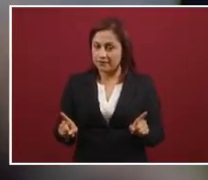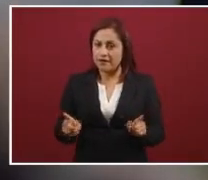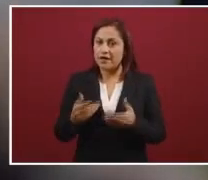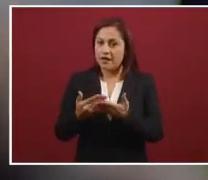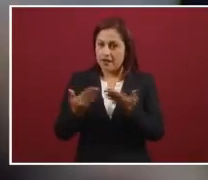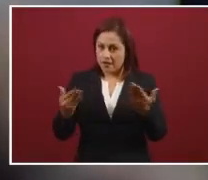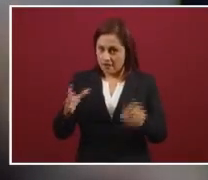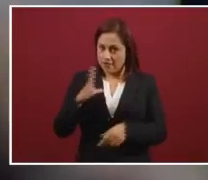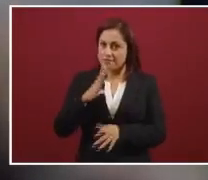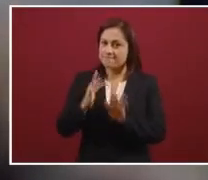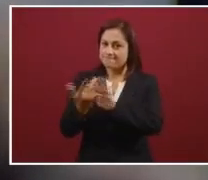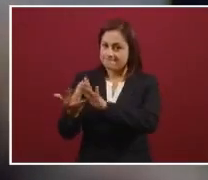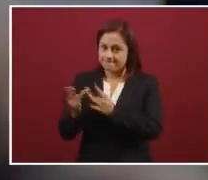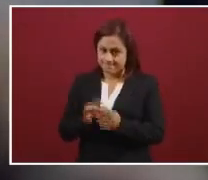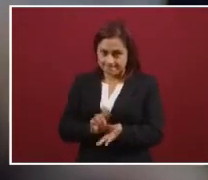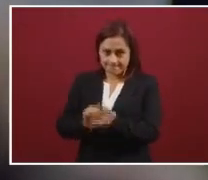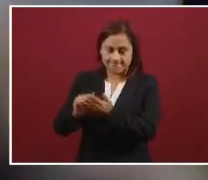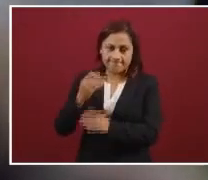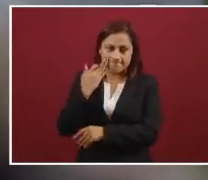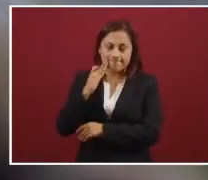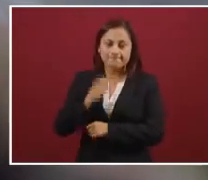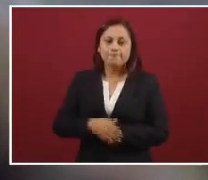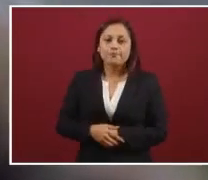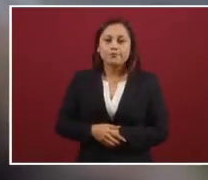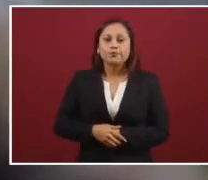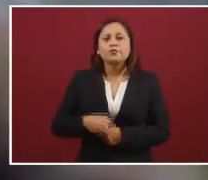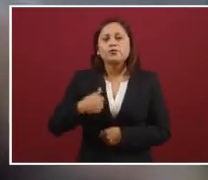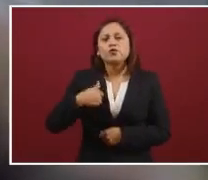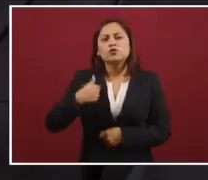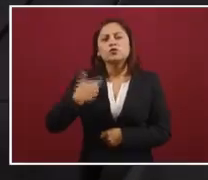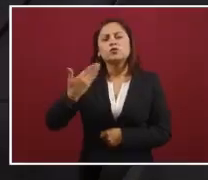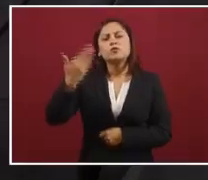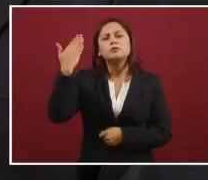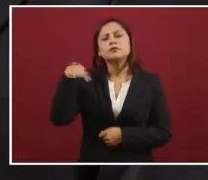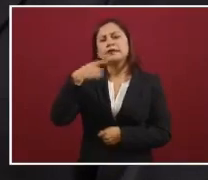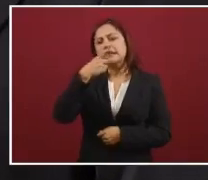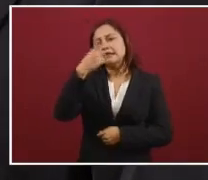Hablaba yo la vez pasada del Financiero,